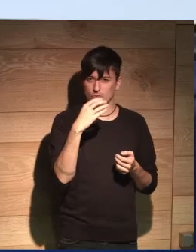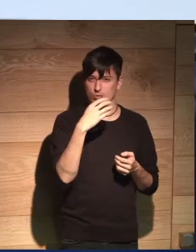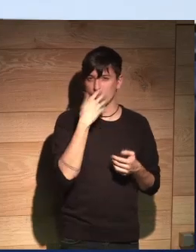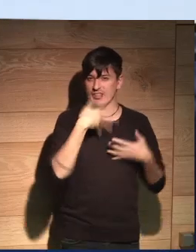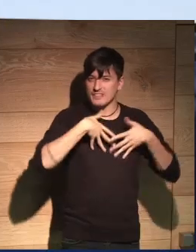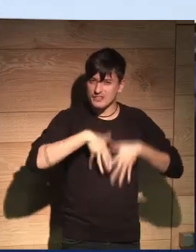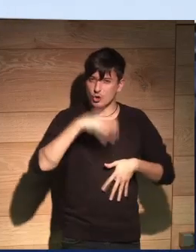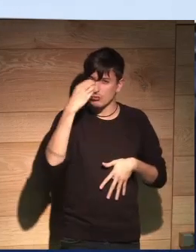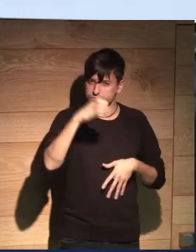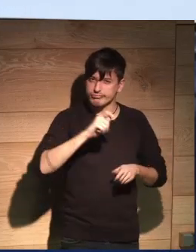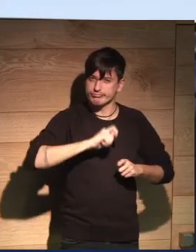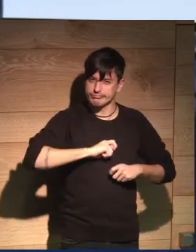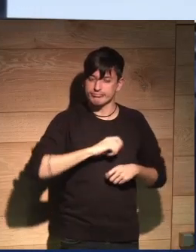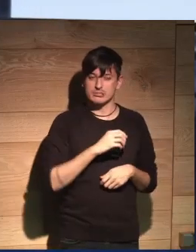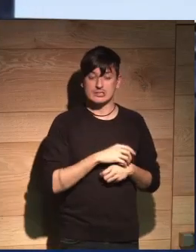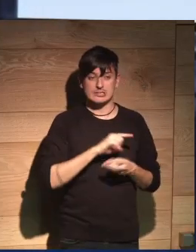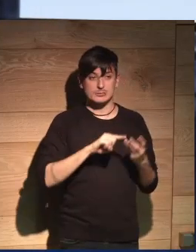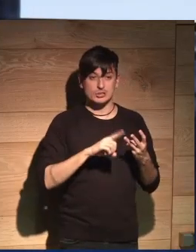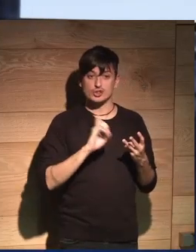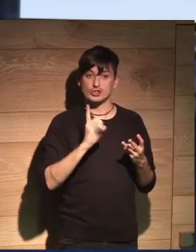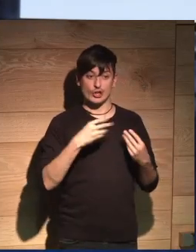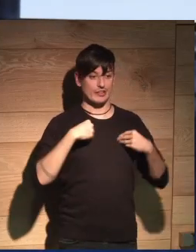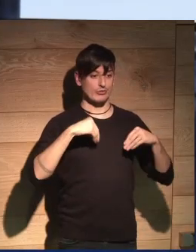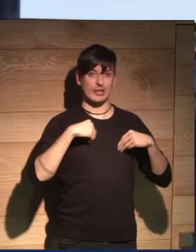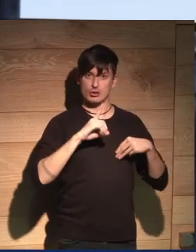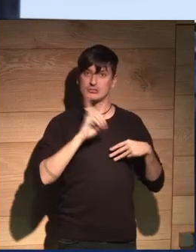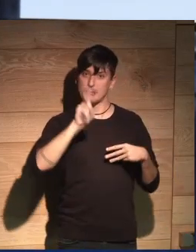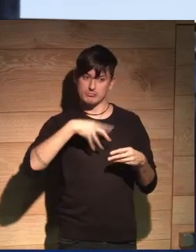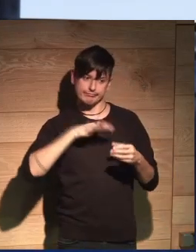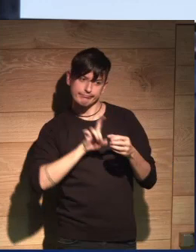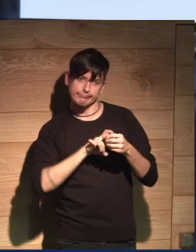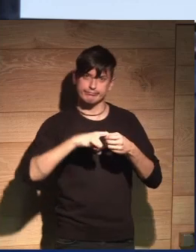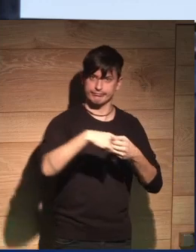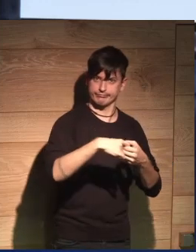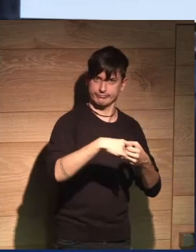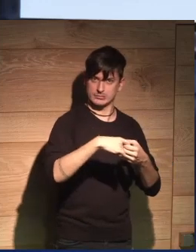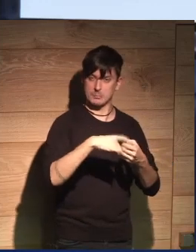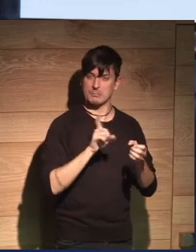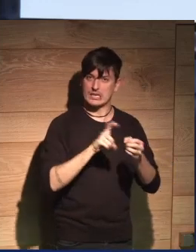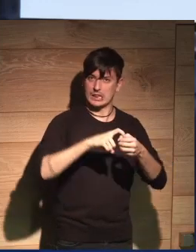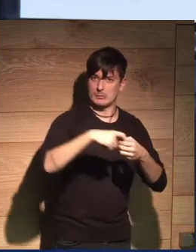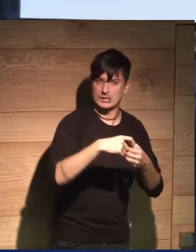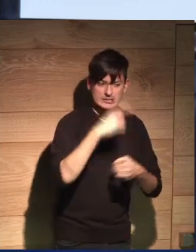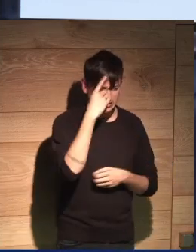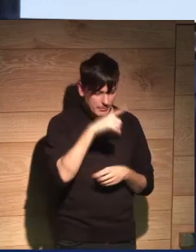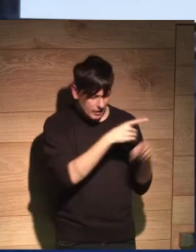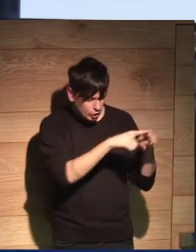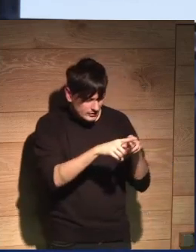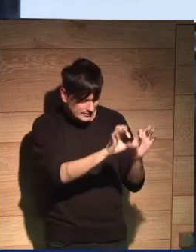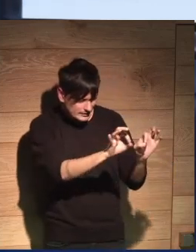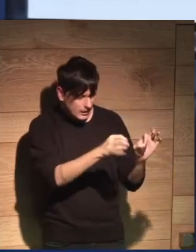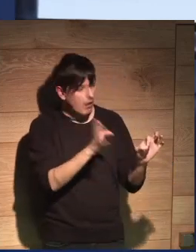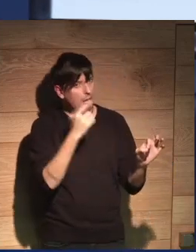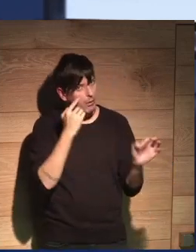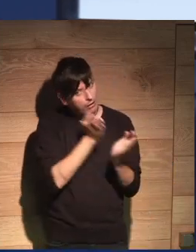Tercer objetivo, ya no es solamente que disfruten, sino que puedan intervenir, que sabiendo cómo son determinadas cosas pueda decir, bueno, pues si